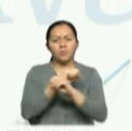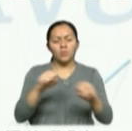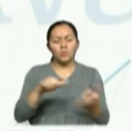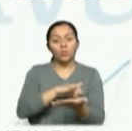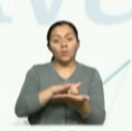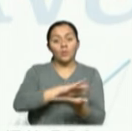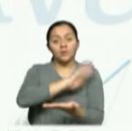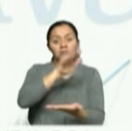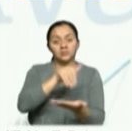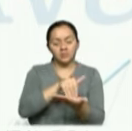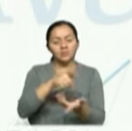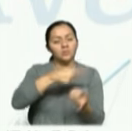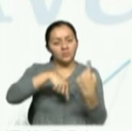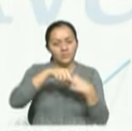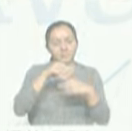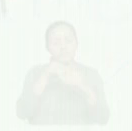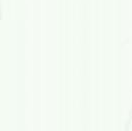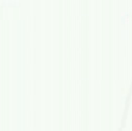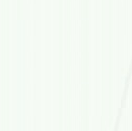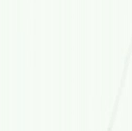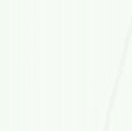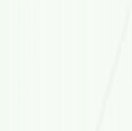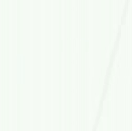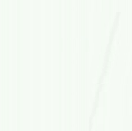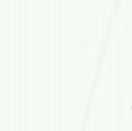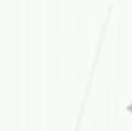Nueva York. Regresamos en unos minutos.